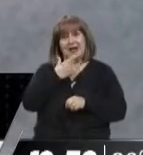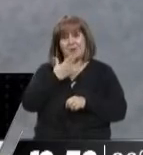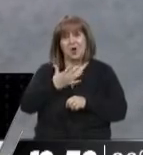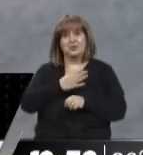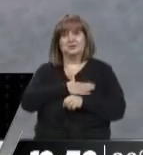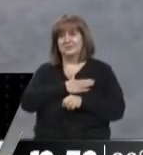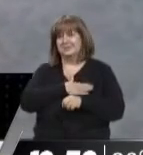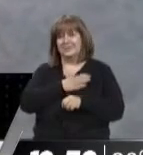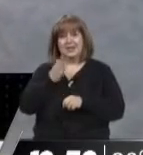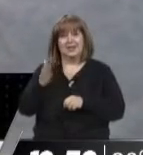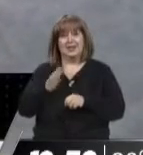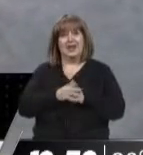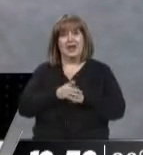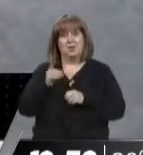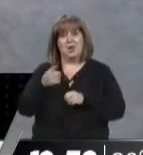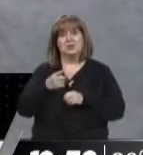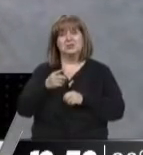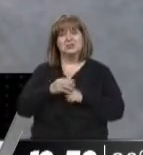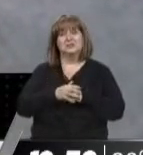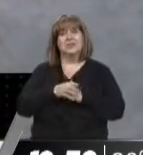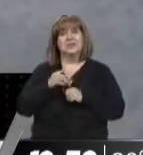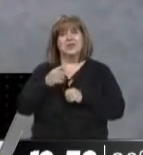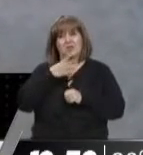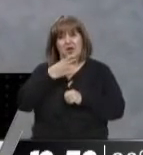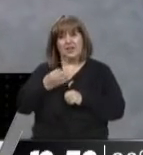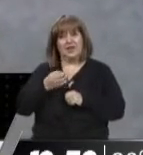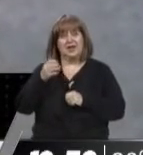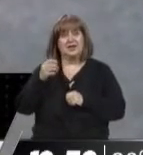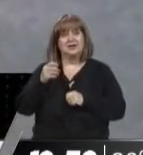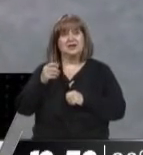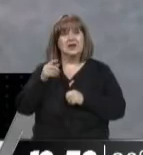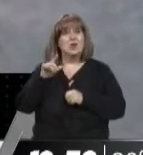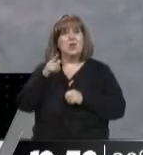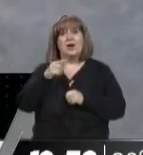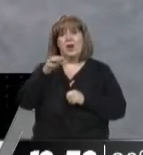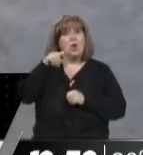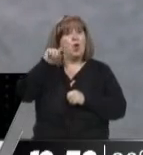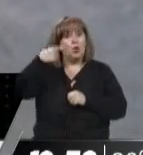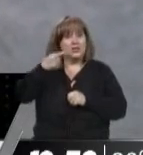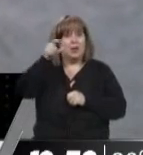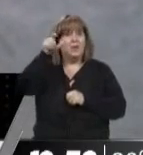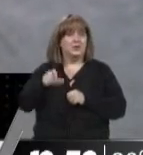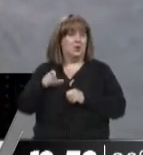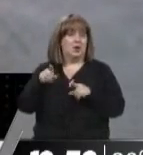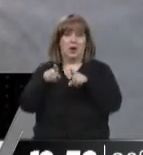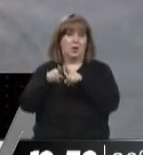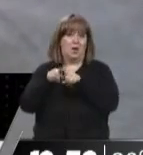No va a haber persona, y eso lo sabe todo el mundo, no va a haber persona en la tierra como